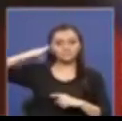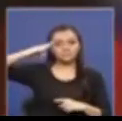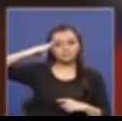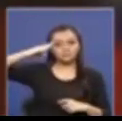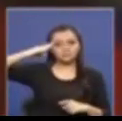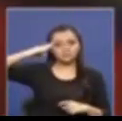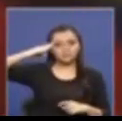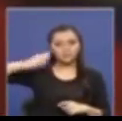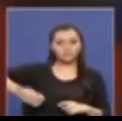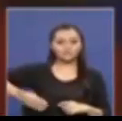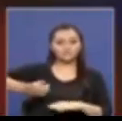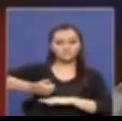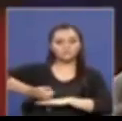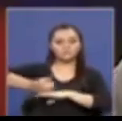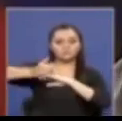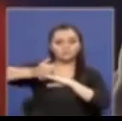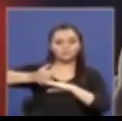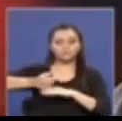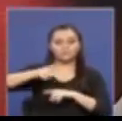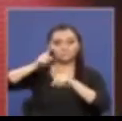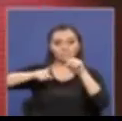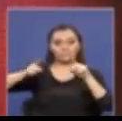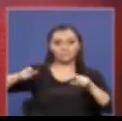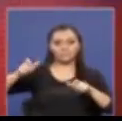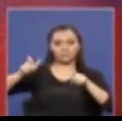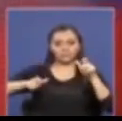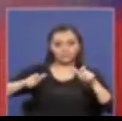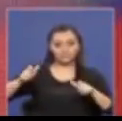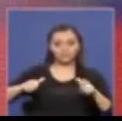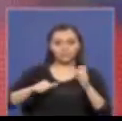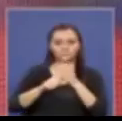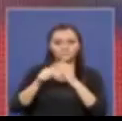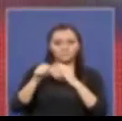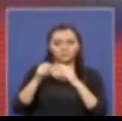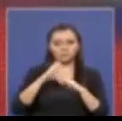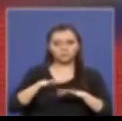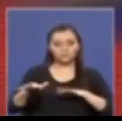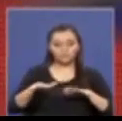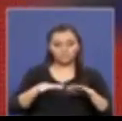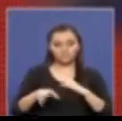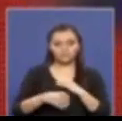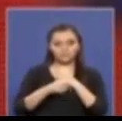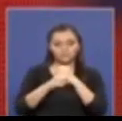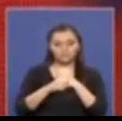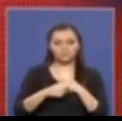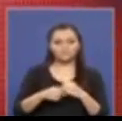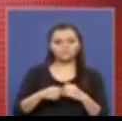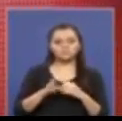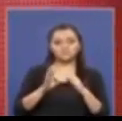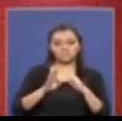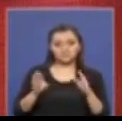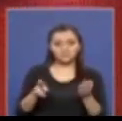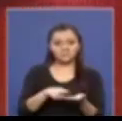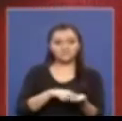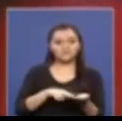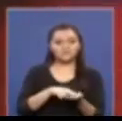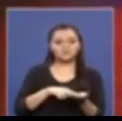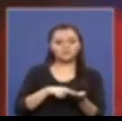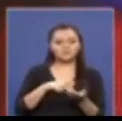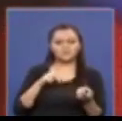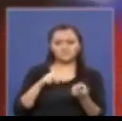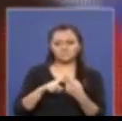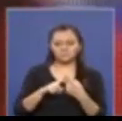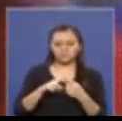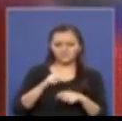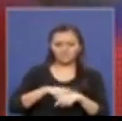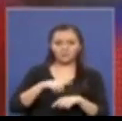¿no? Y algunos otros integrantes, el ministro coordinador de seguridad, por ejemplo. Bueno, estuvimos reunidos hasta poco